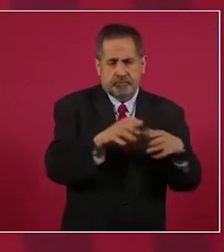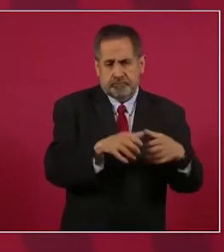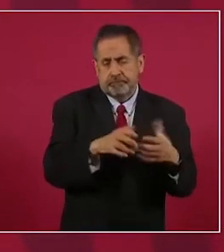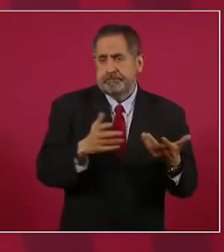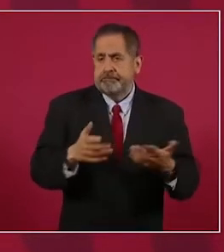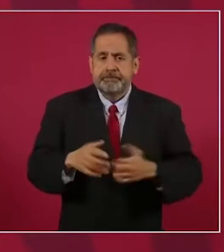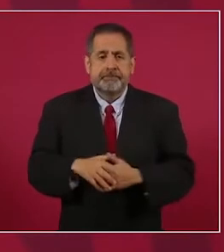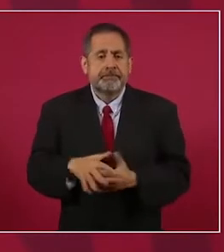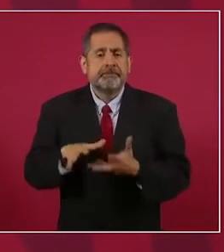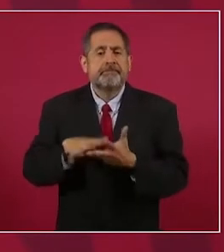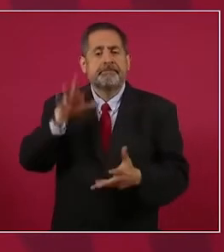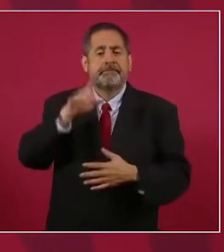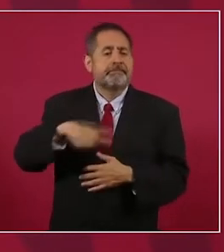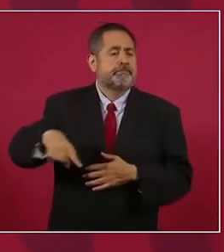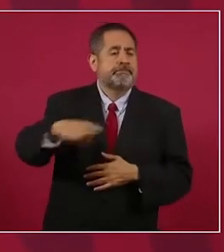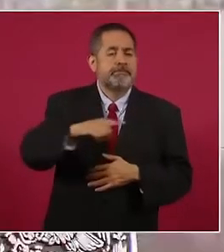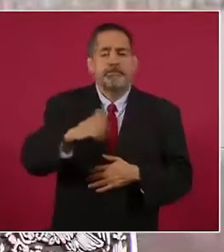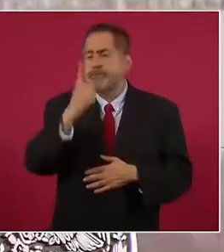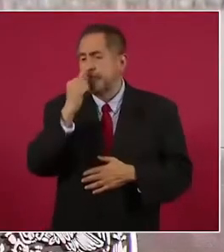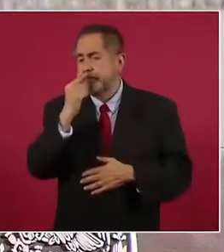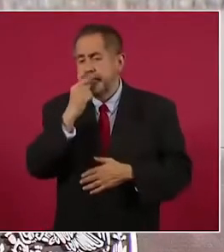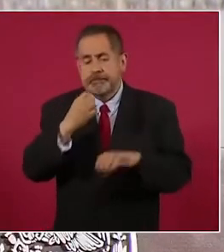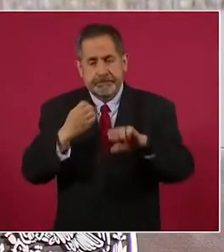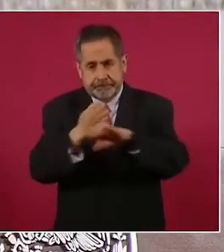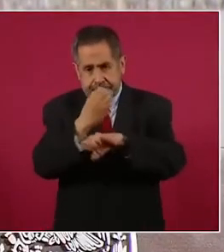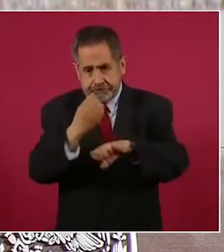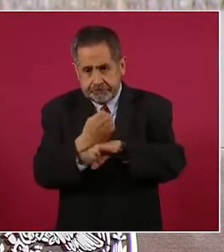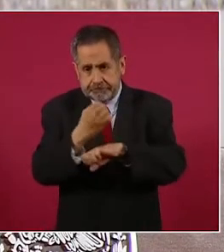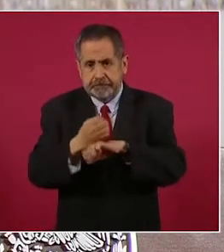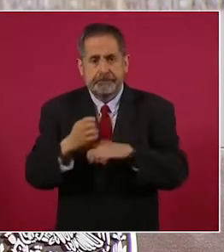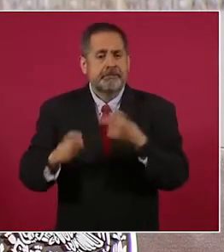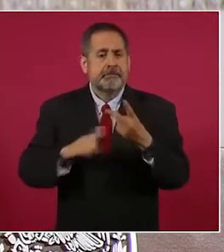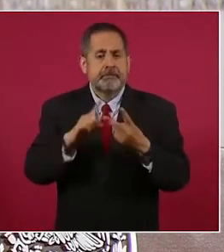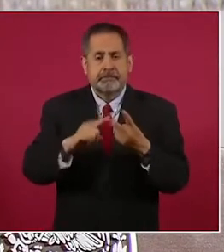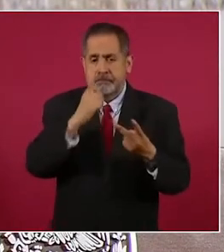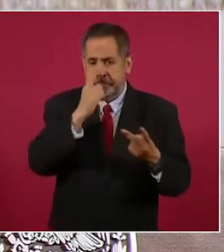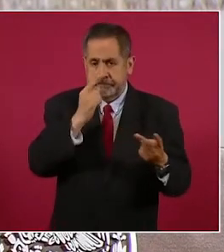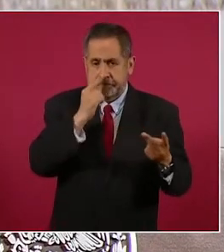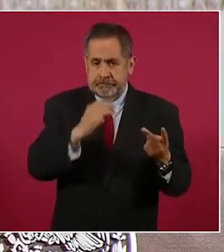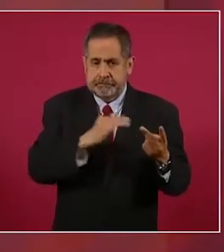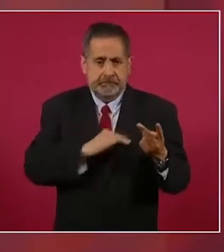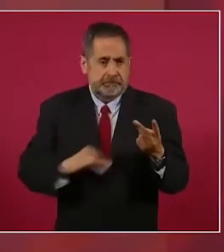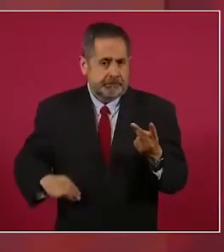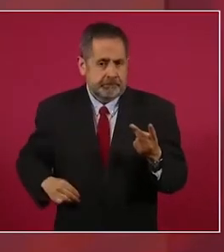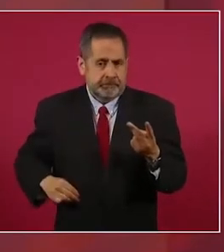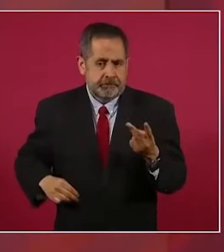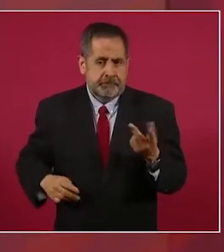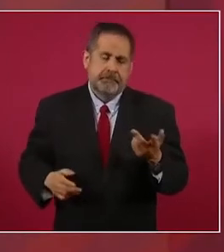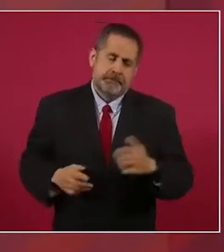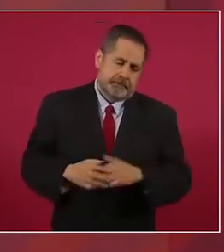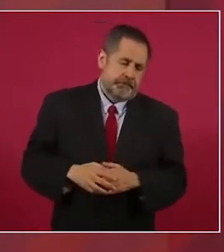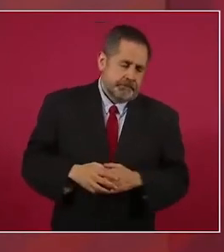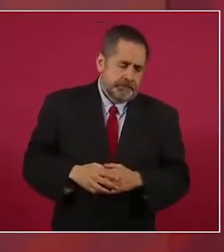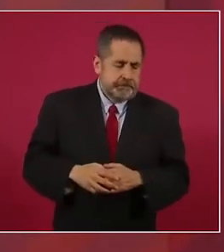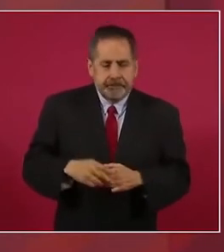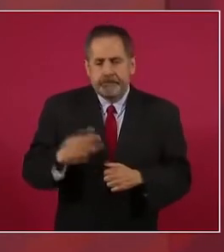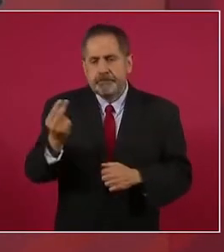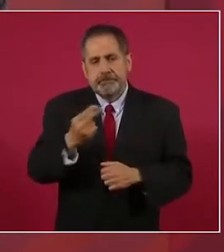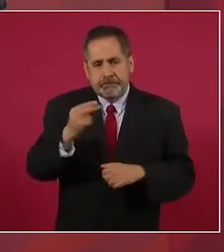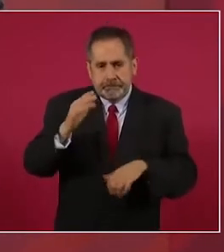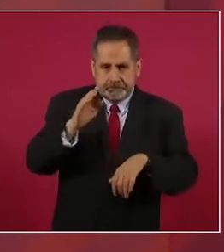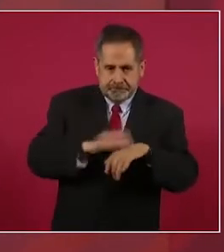pues son policías estatales y policías municipales. Sí hace falta